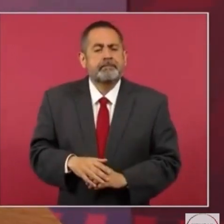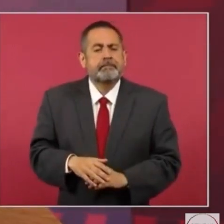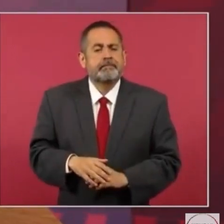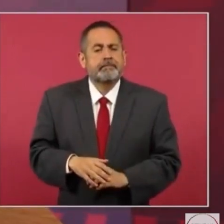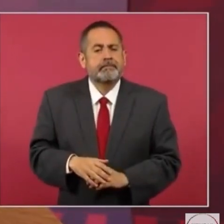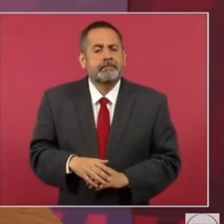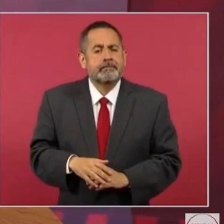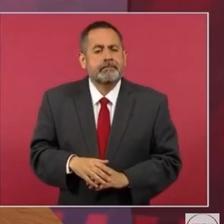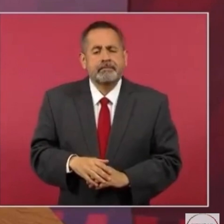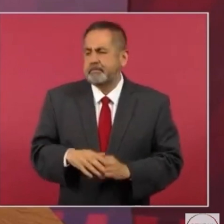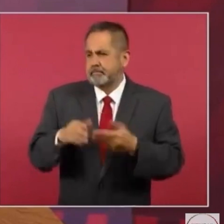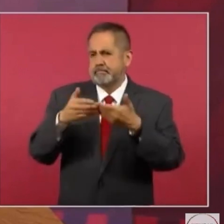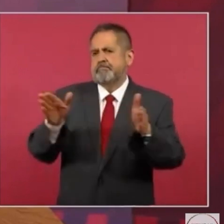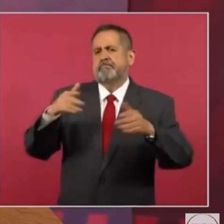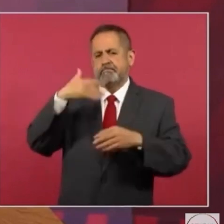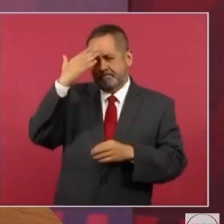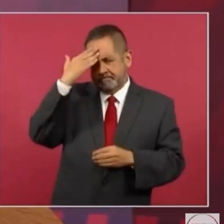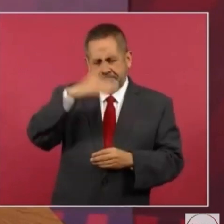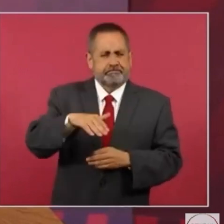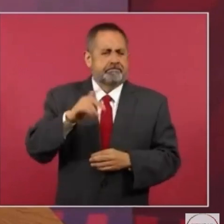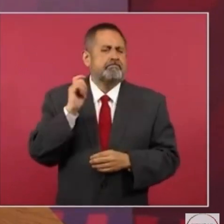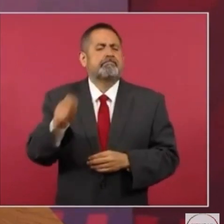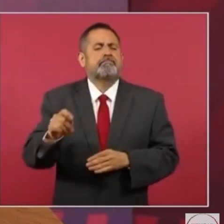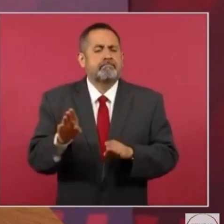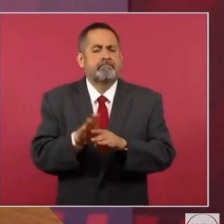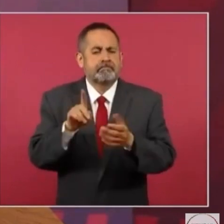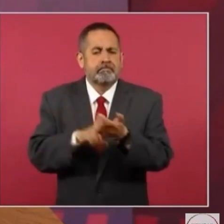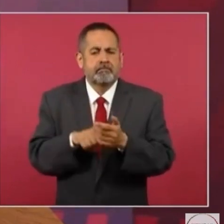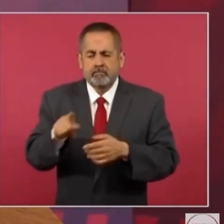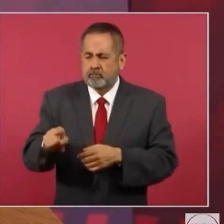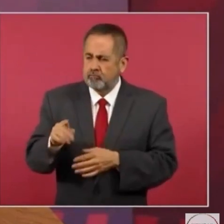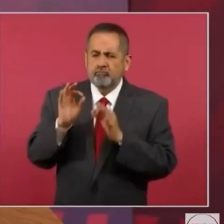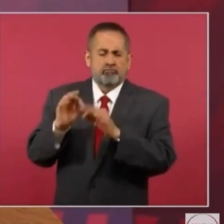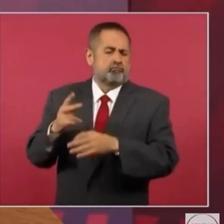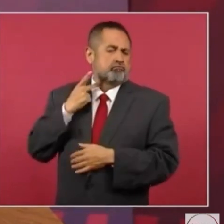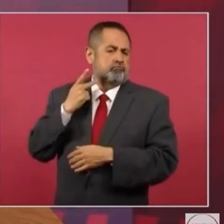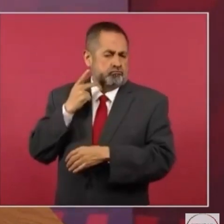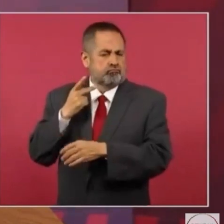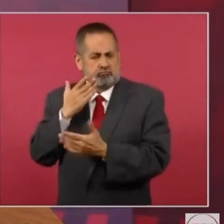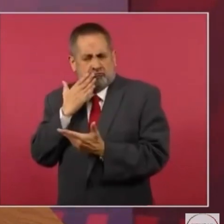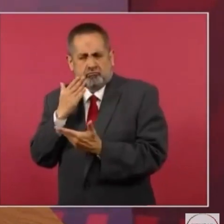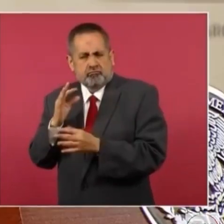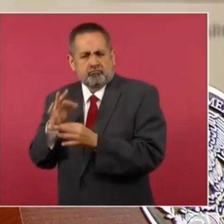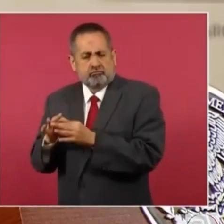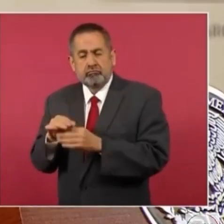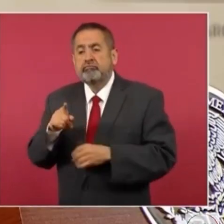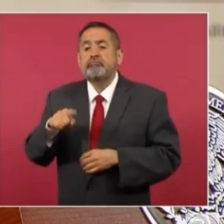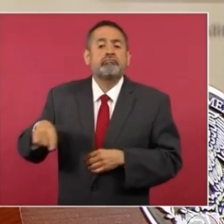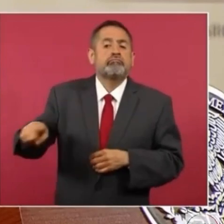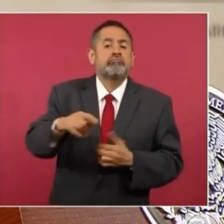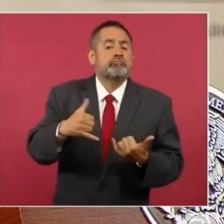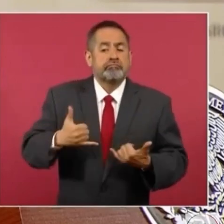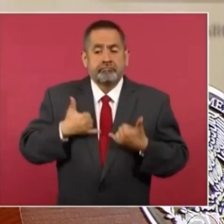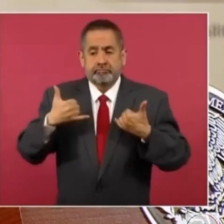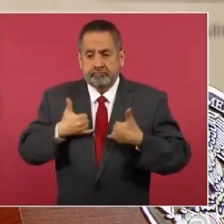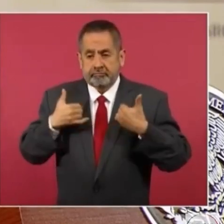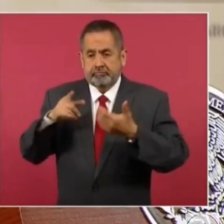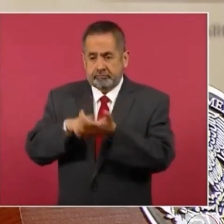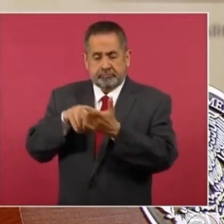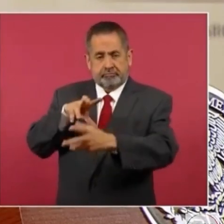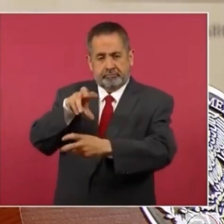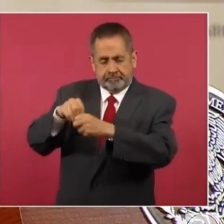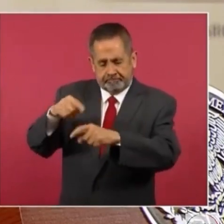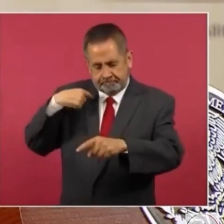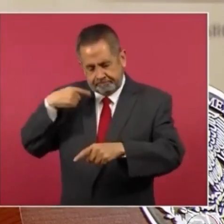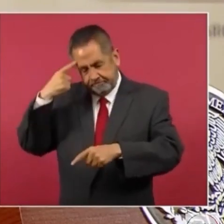pues se conozca más sobre el noble oficio de la política y sobre todo que los jóvenes